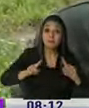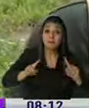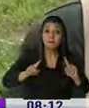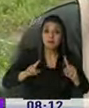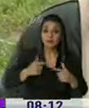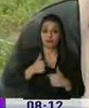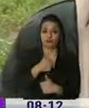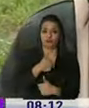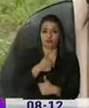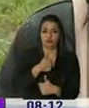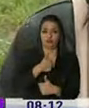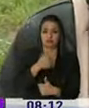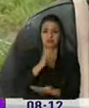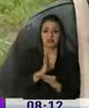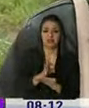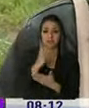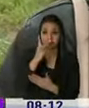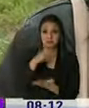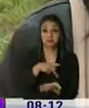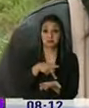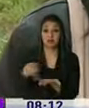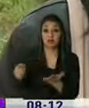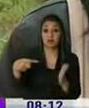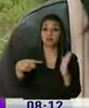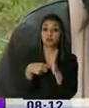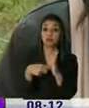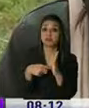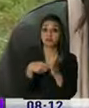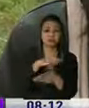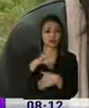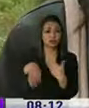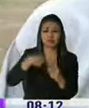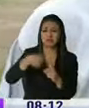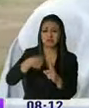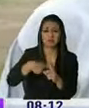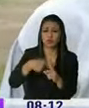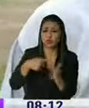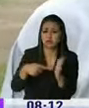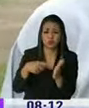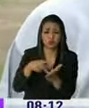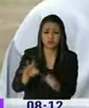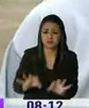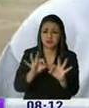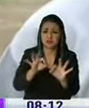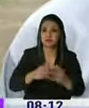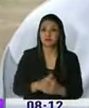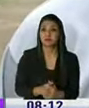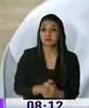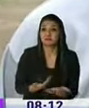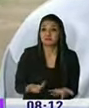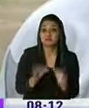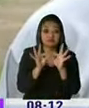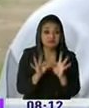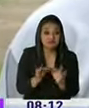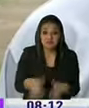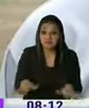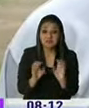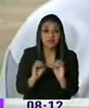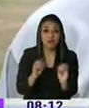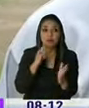yo, aquí pagamos impuestos todo al día. No pueden hacer, digamos, una clase de deporte o algo